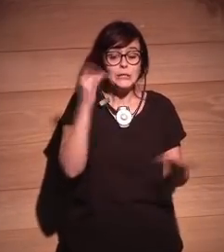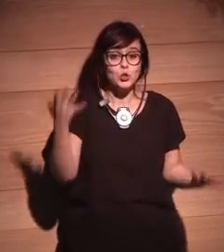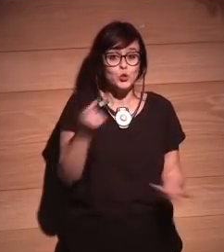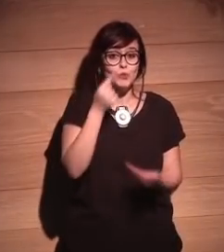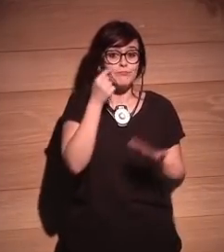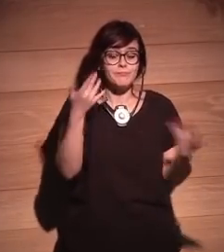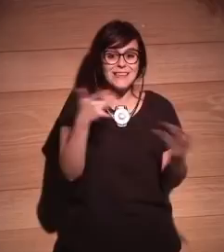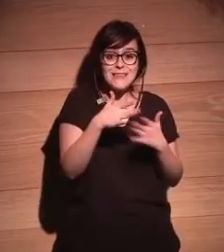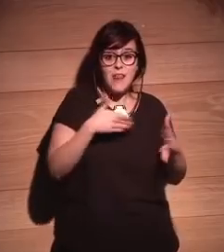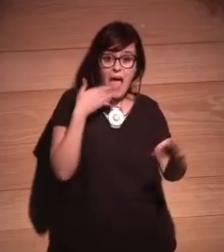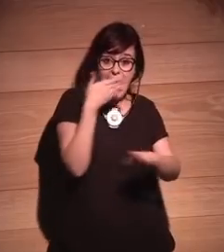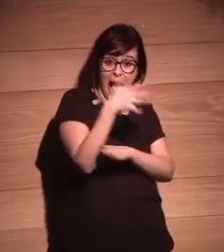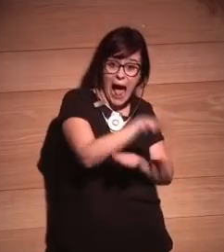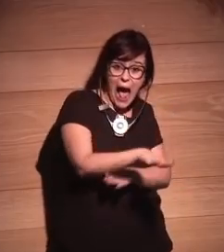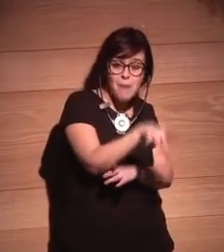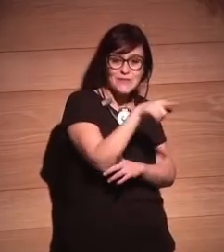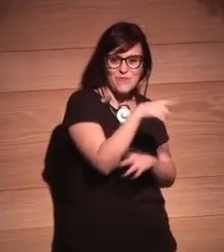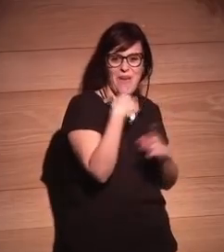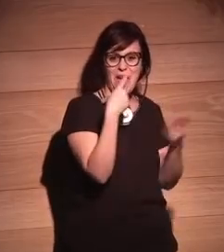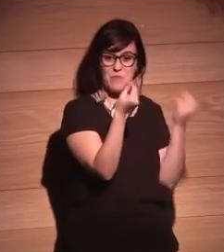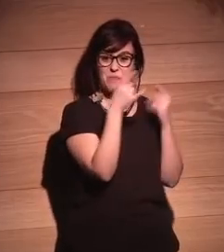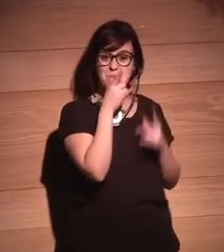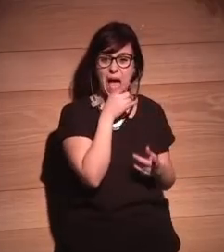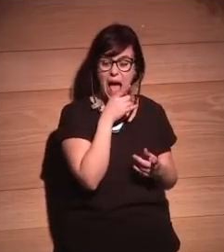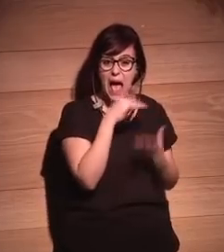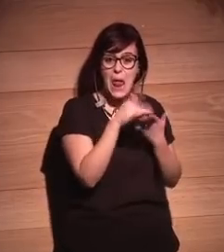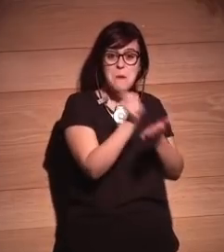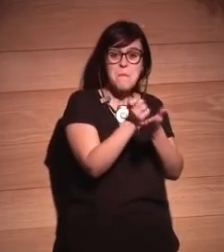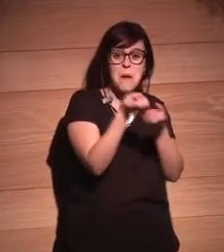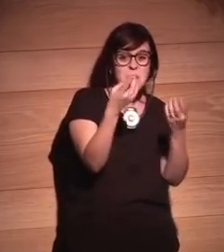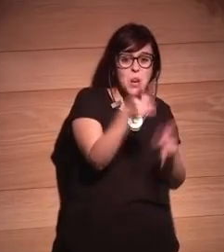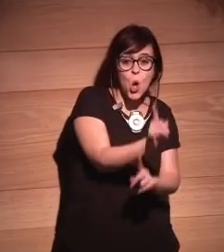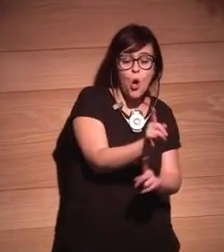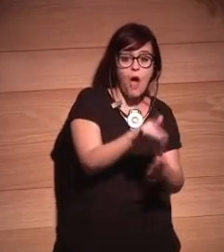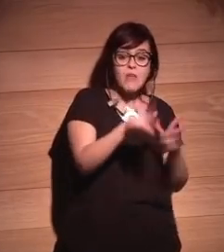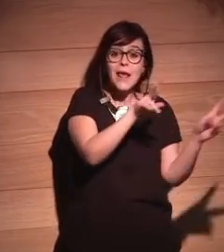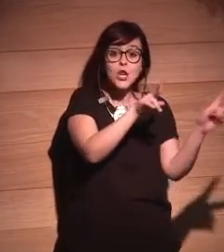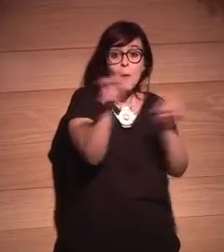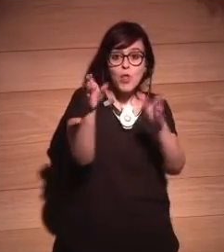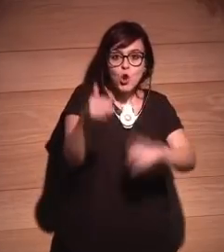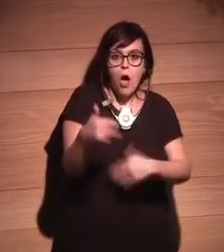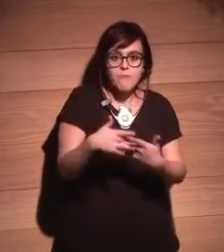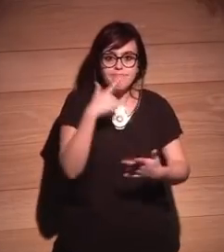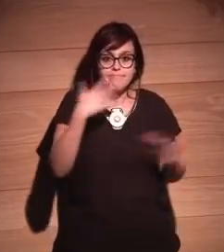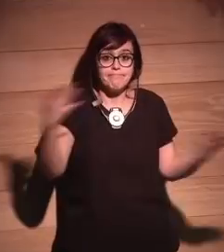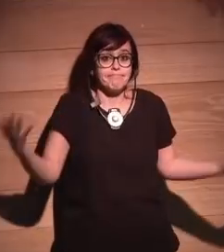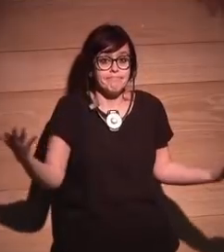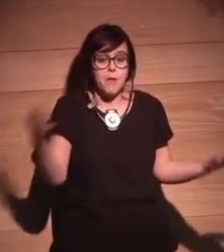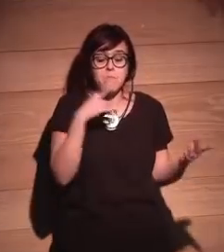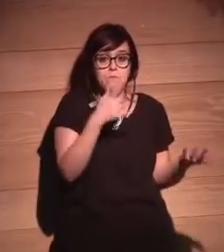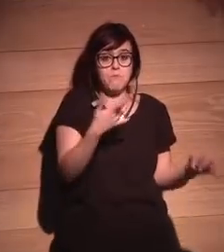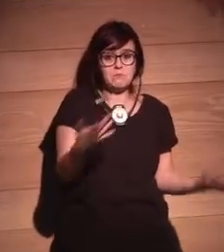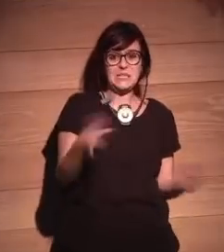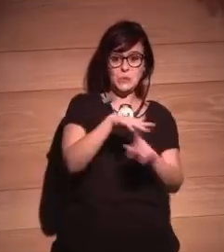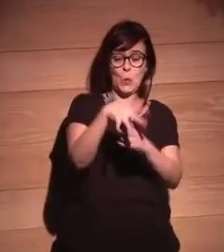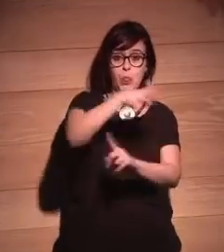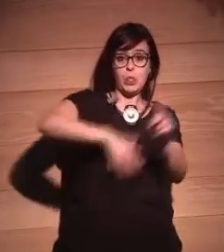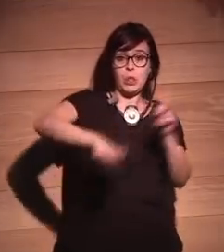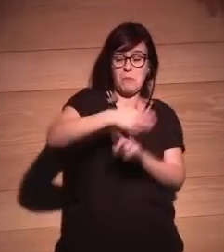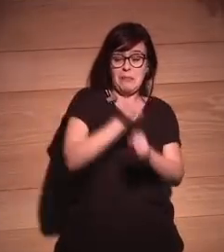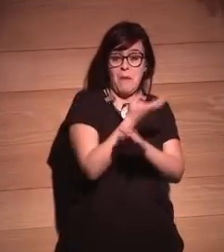no quiere ir a un sitio donde hay mal ambiente, no te pagan bien y además no hay innovación. Pues buenos días, menudo panorama que tengo yo